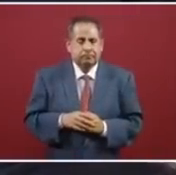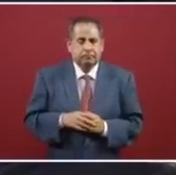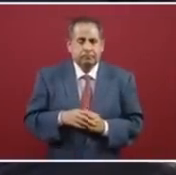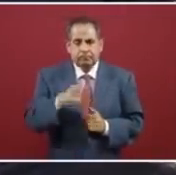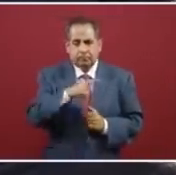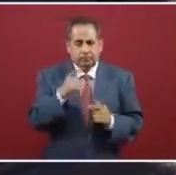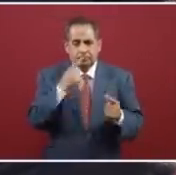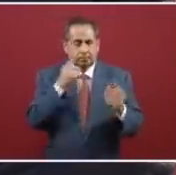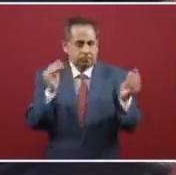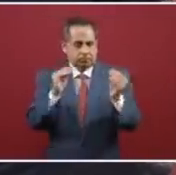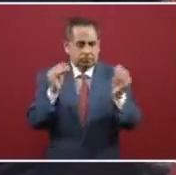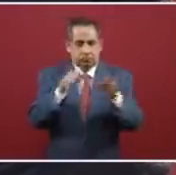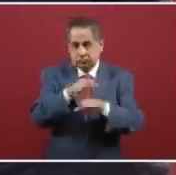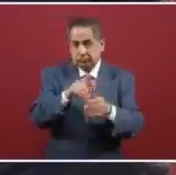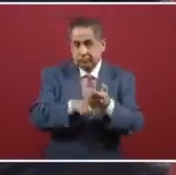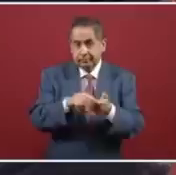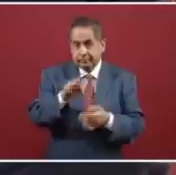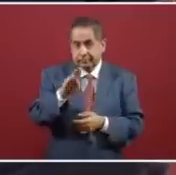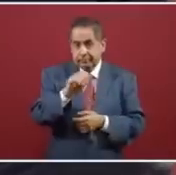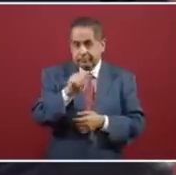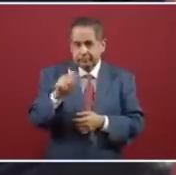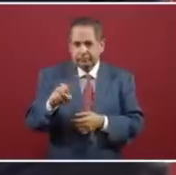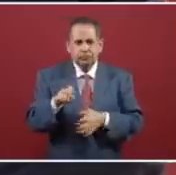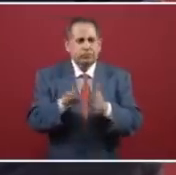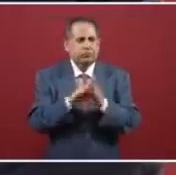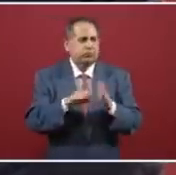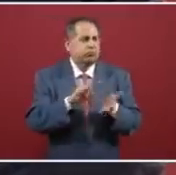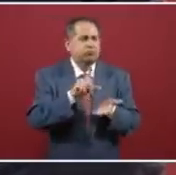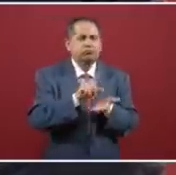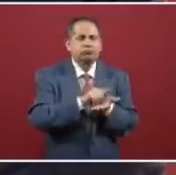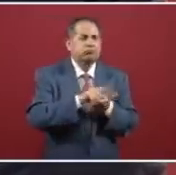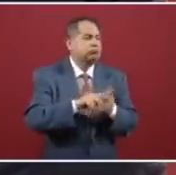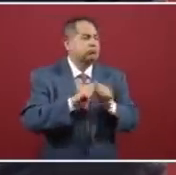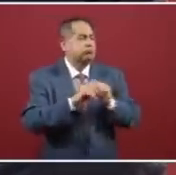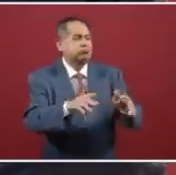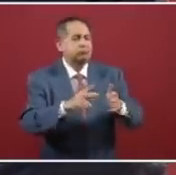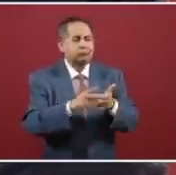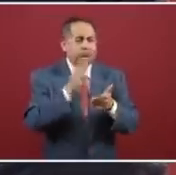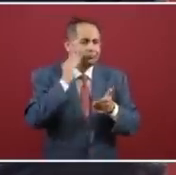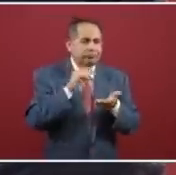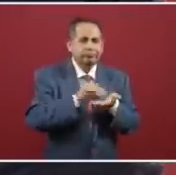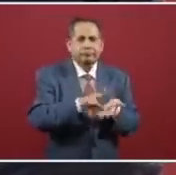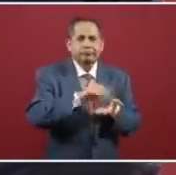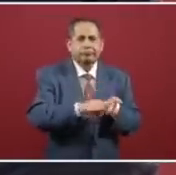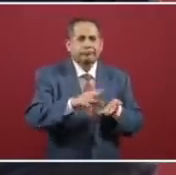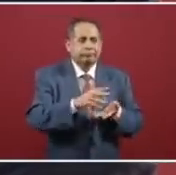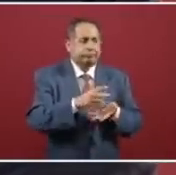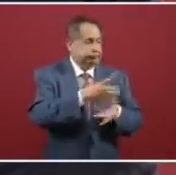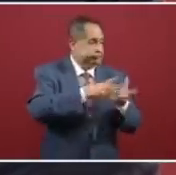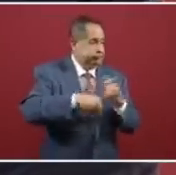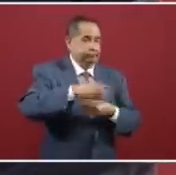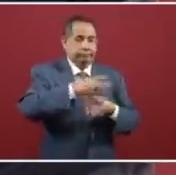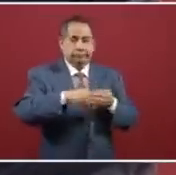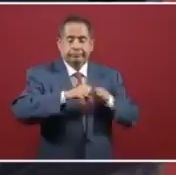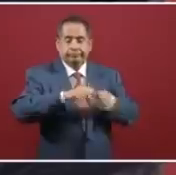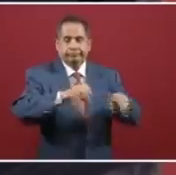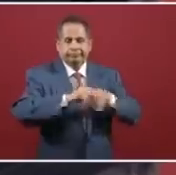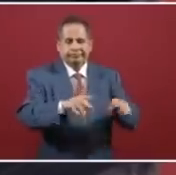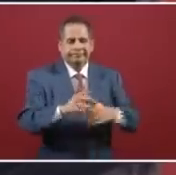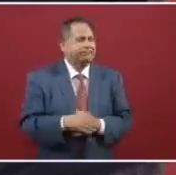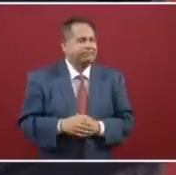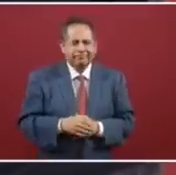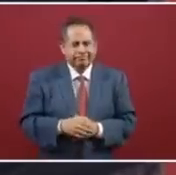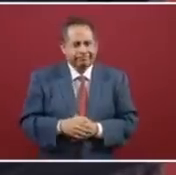hubo un debate sobre esto del manejo de los bots t está